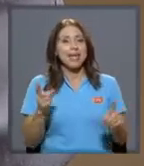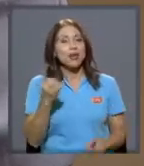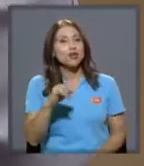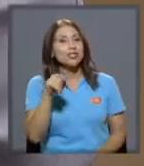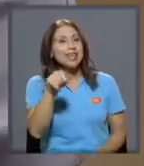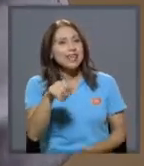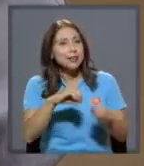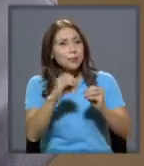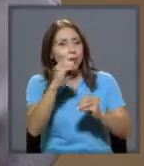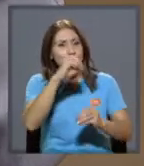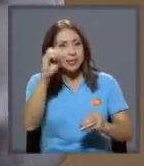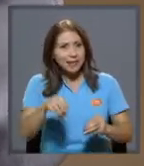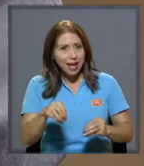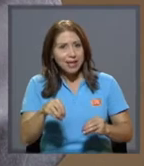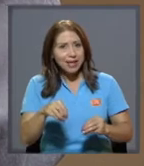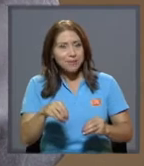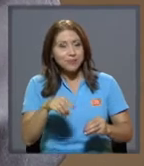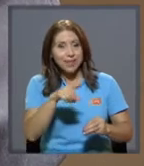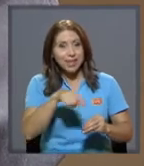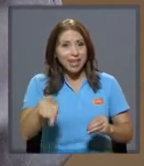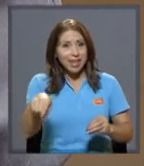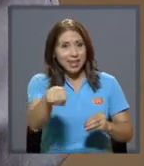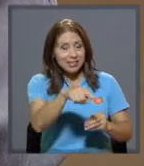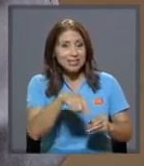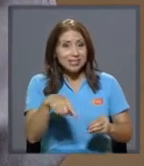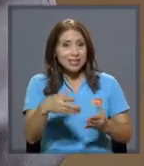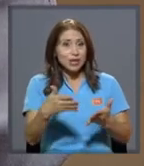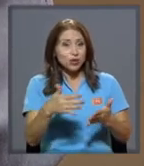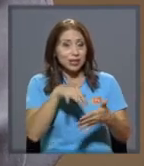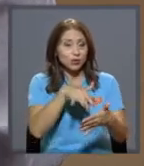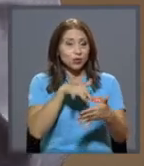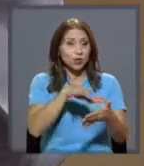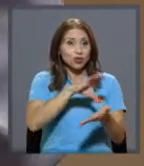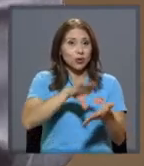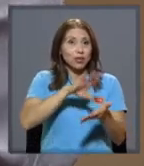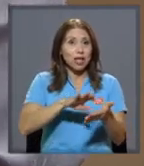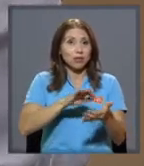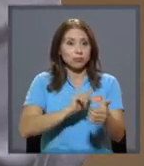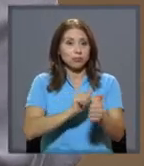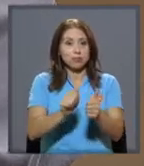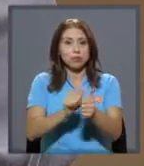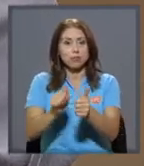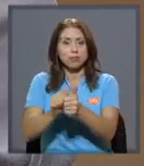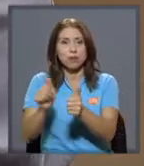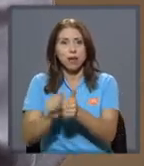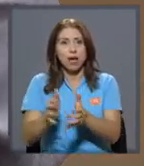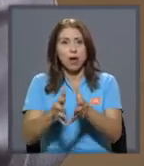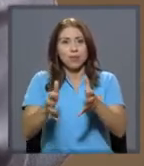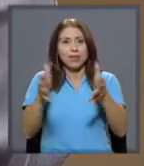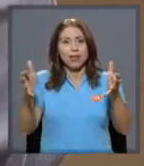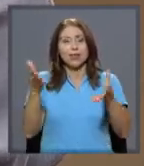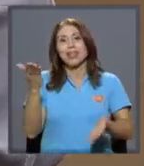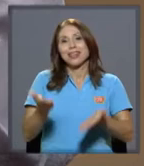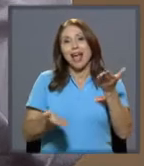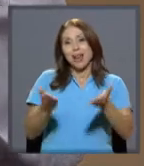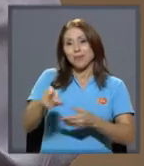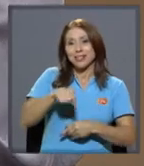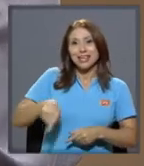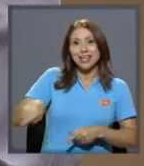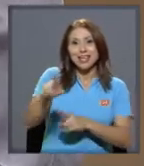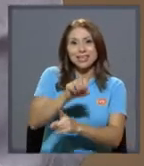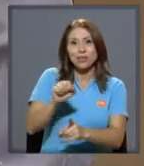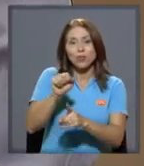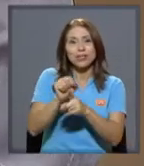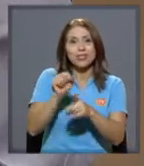si ese porcentaje, esa tasa de aprobación de los estudios secundarios aumentara, posiblemente esta presión demográfica también existiría para